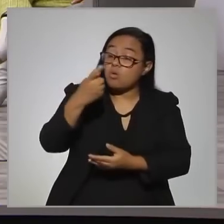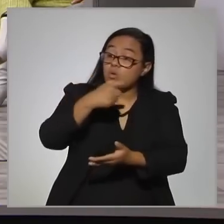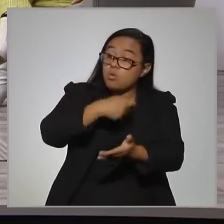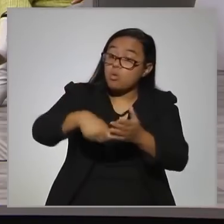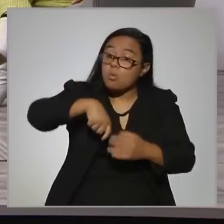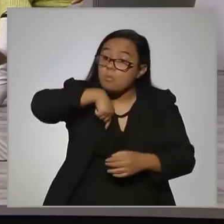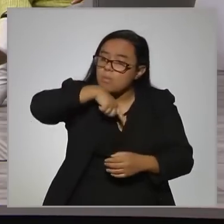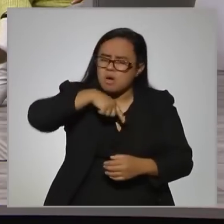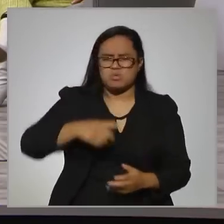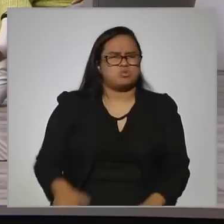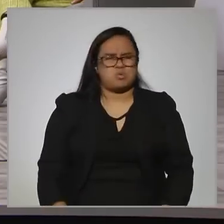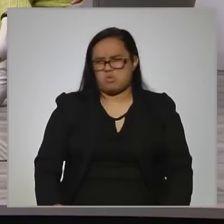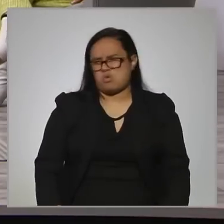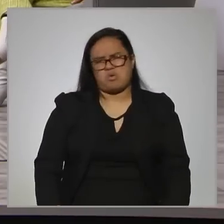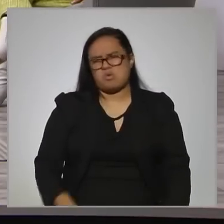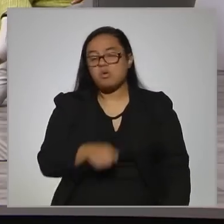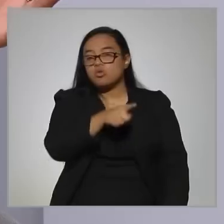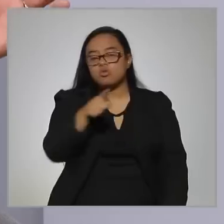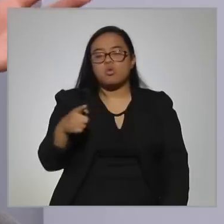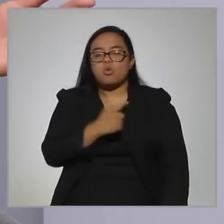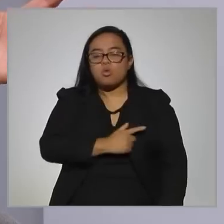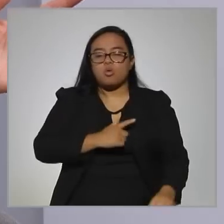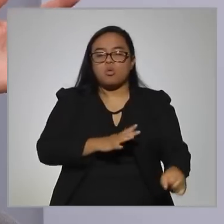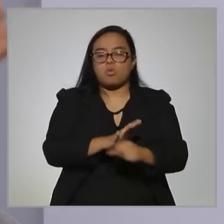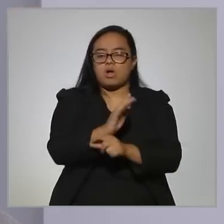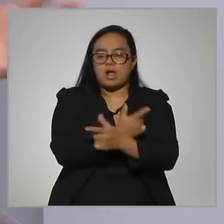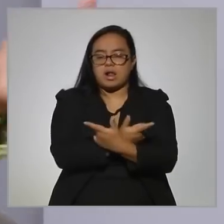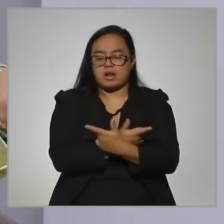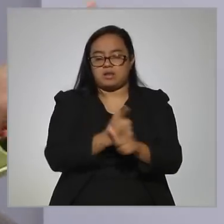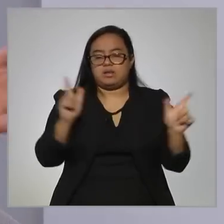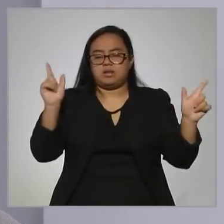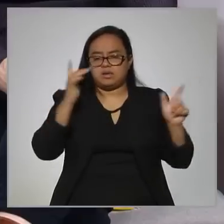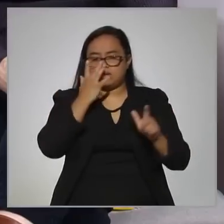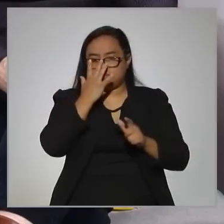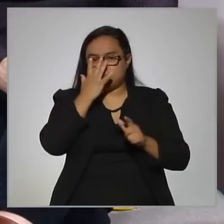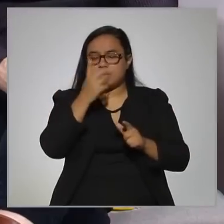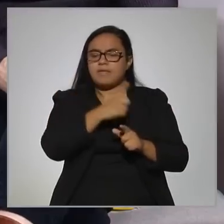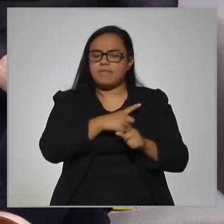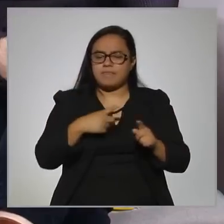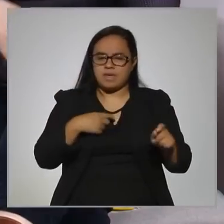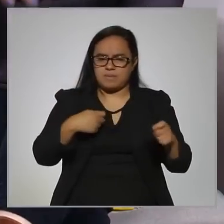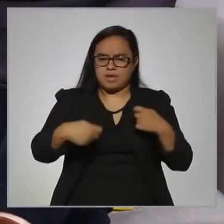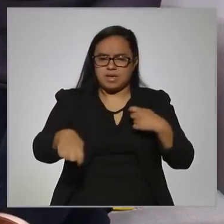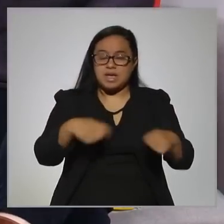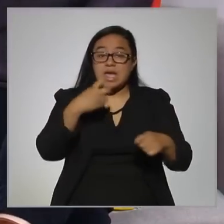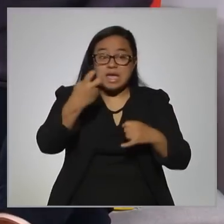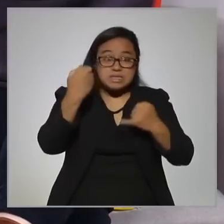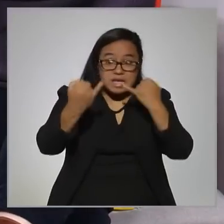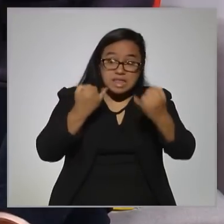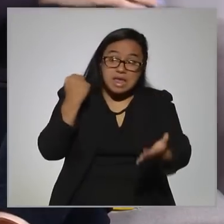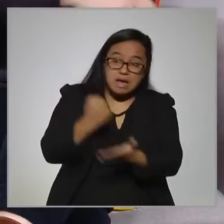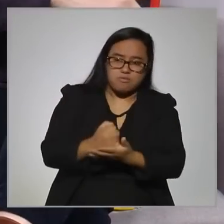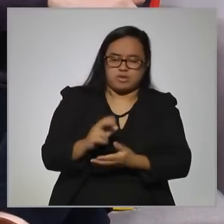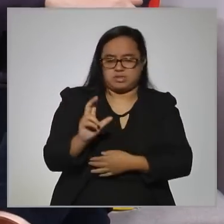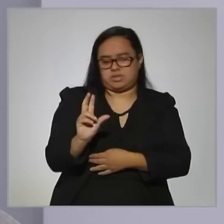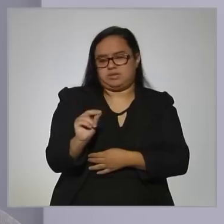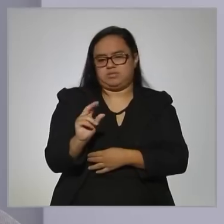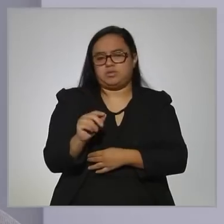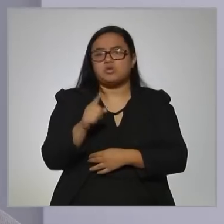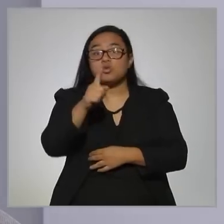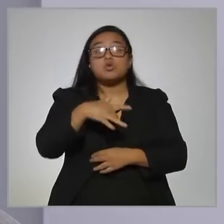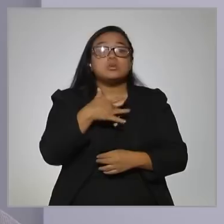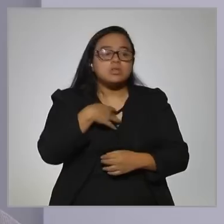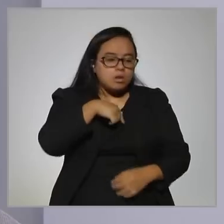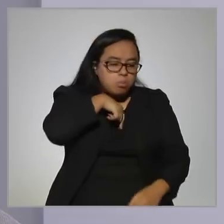comprar un pavo, con lo que tenga, ¿no? Un buen, no rico seguir pan, cánones, ser flexibles, romper ¿no? con eso y no sentirnos